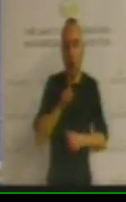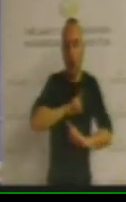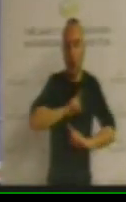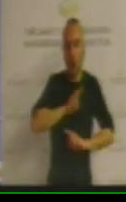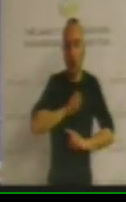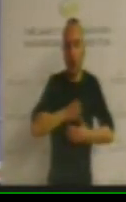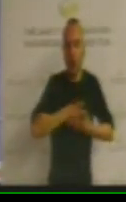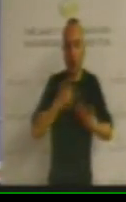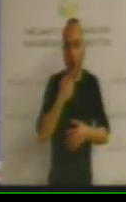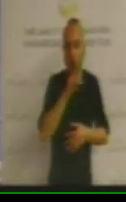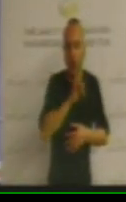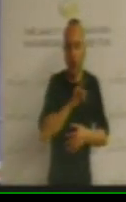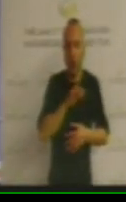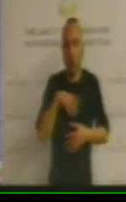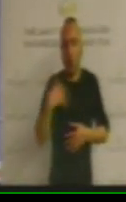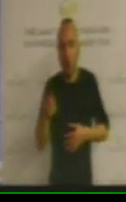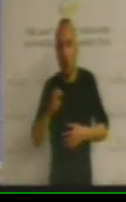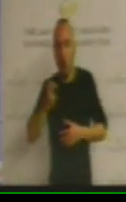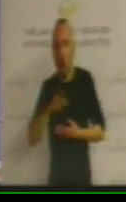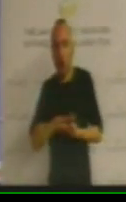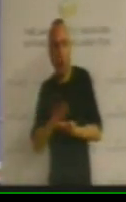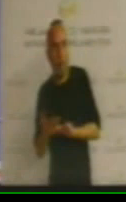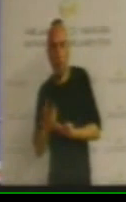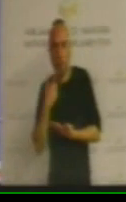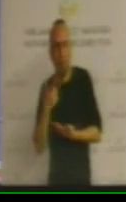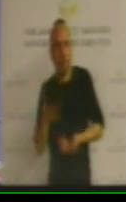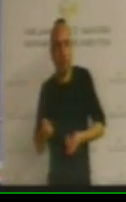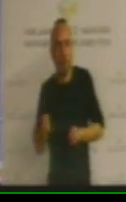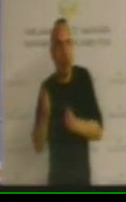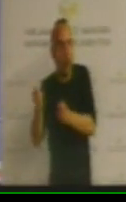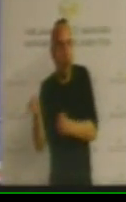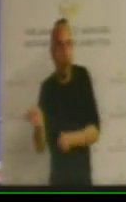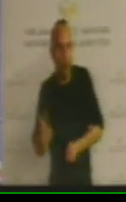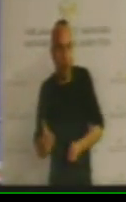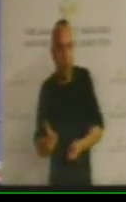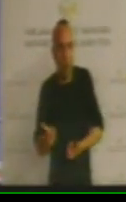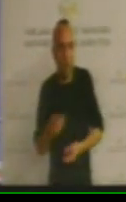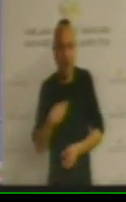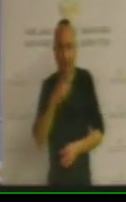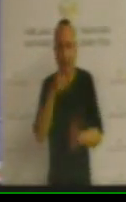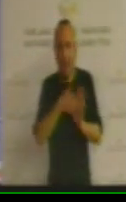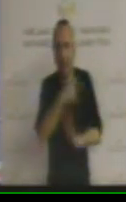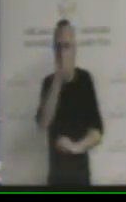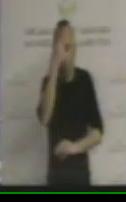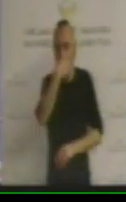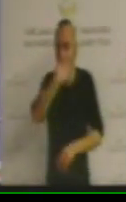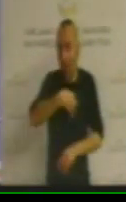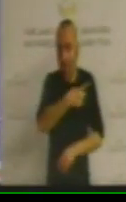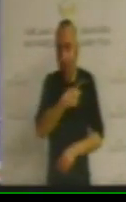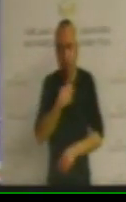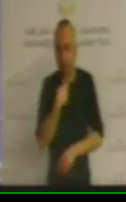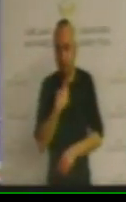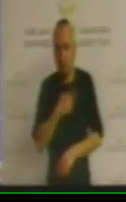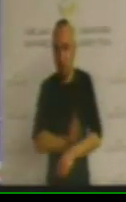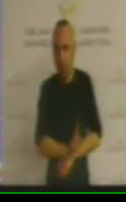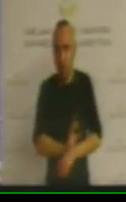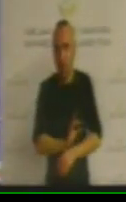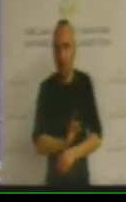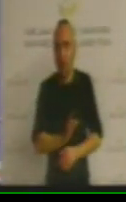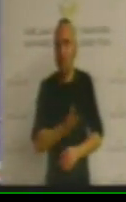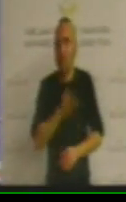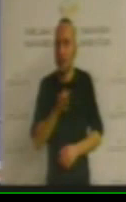queda el otro lote. Señor vicepresidente, a mí me parece que faltó usted a la verdad. Lo que es más grave, me parece que muestra